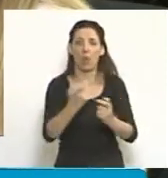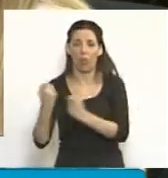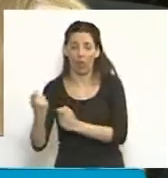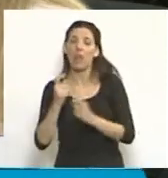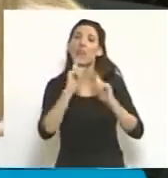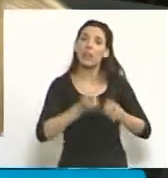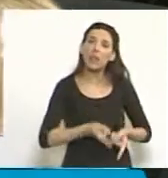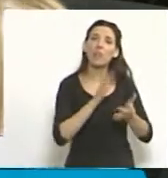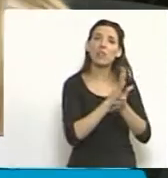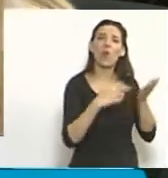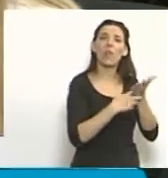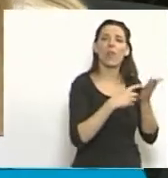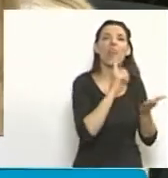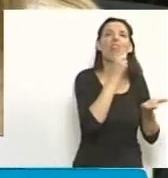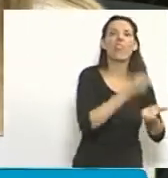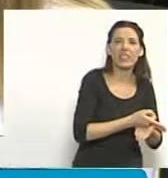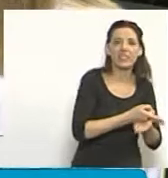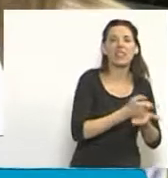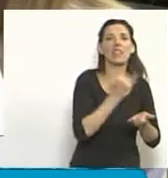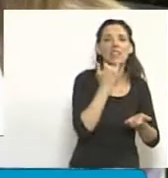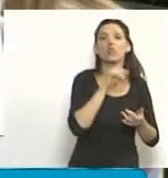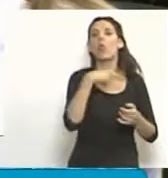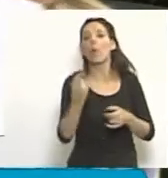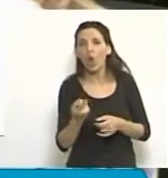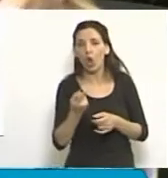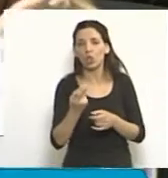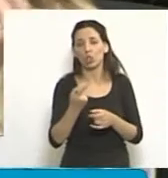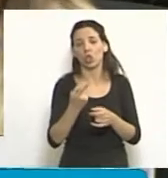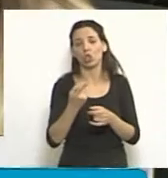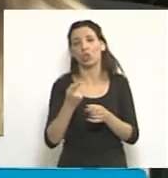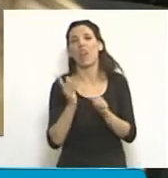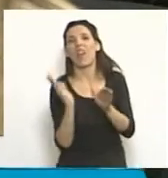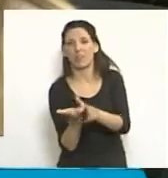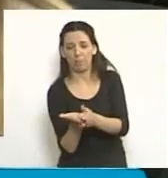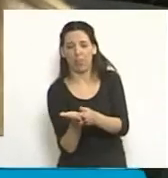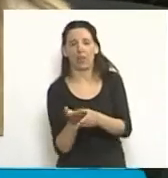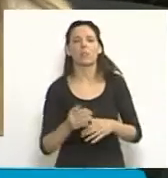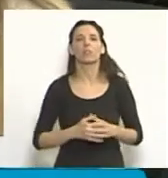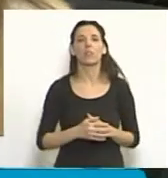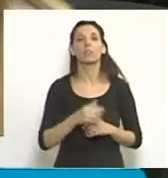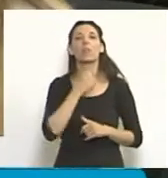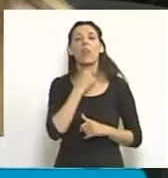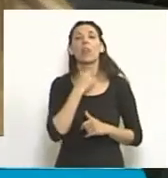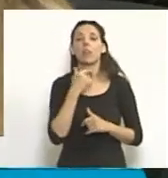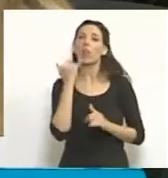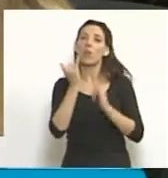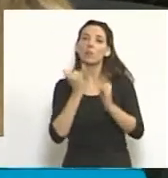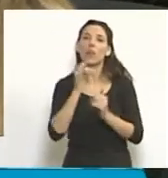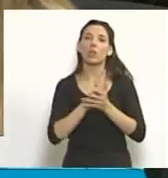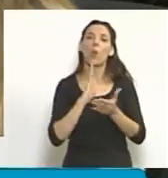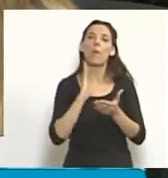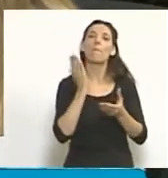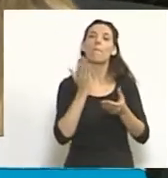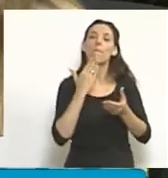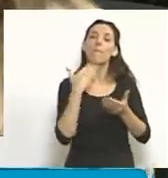tomar decisiones sobre el archivo de otras causas. Voy a referirme a algunos de los proyectos que tenemos en